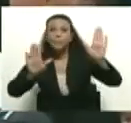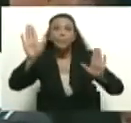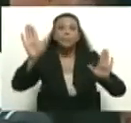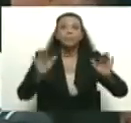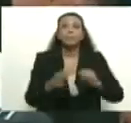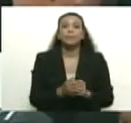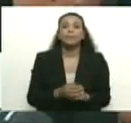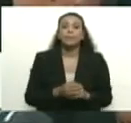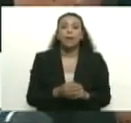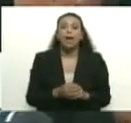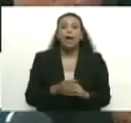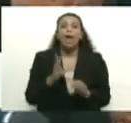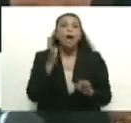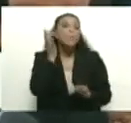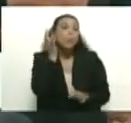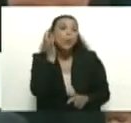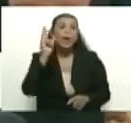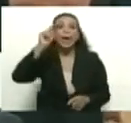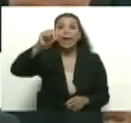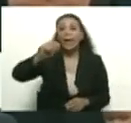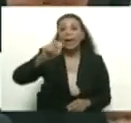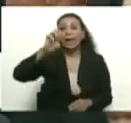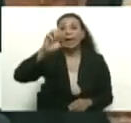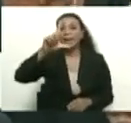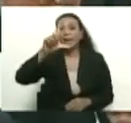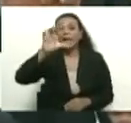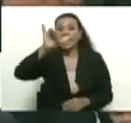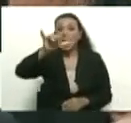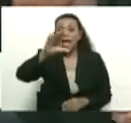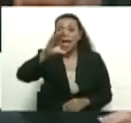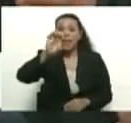A Nelsi, que la colombiana no, Nelsi, vale.